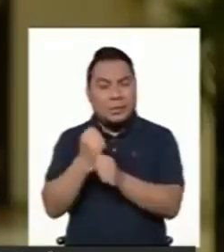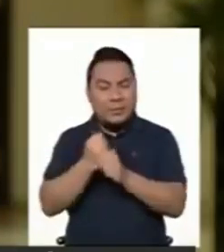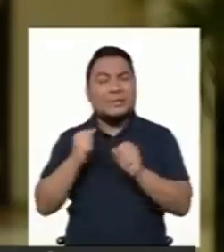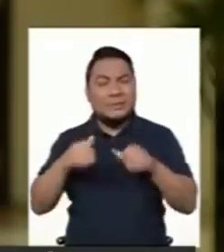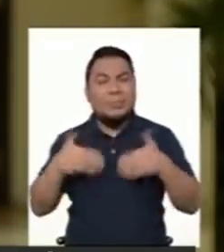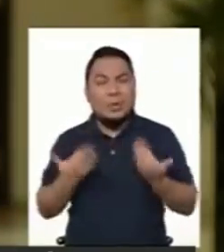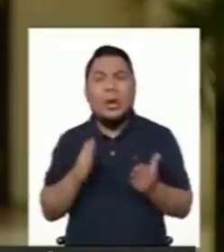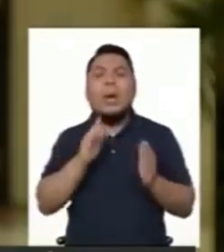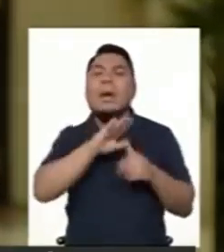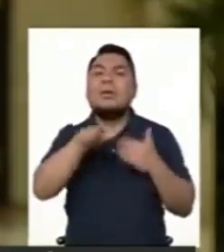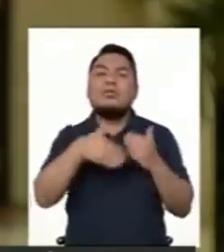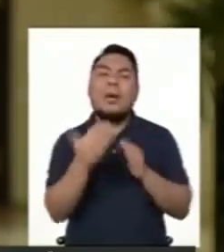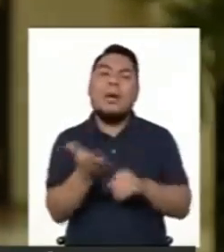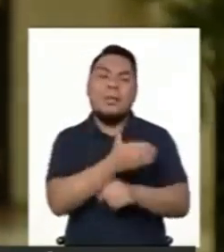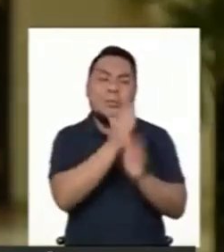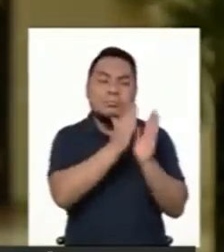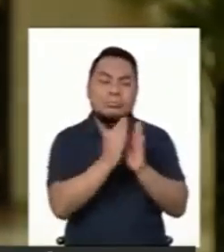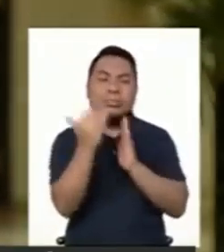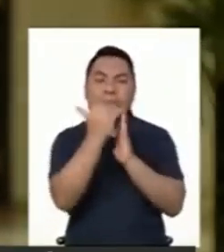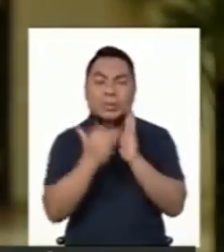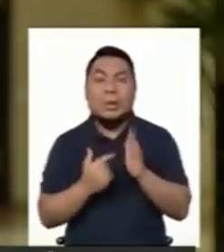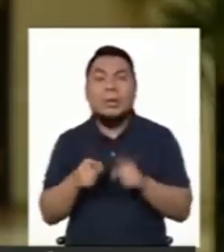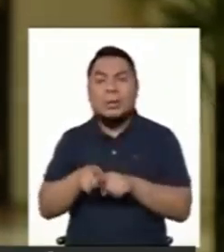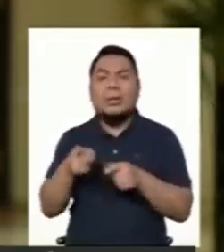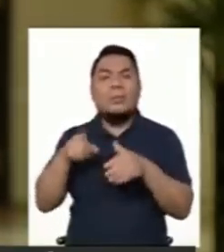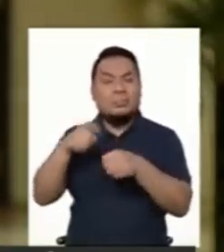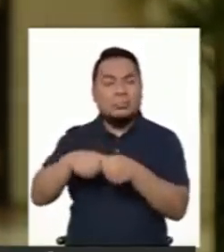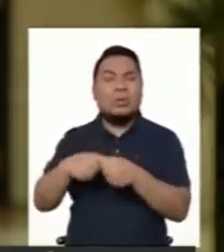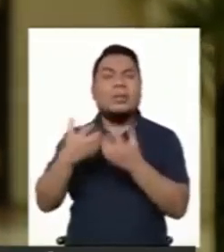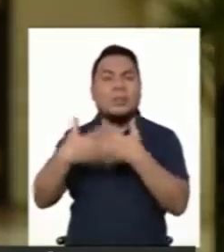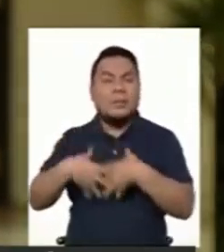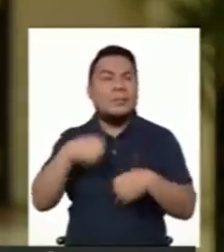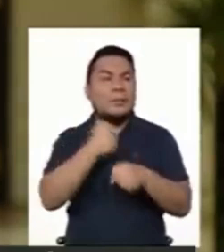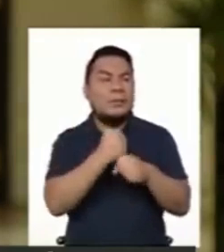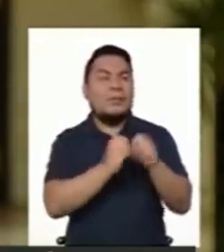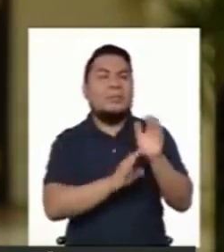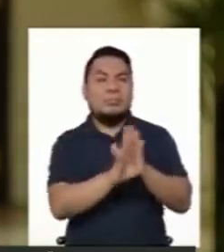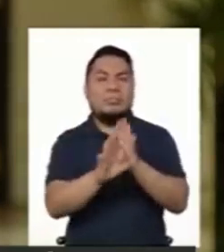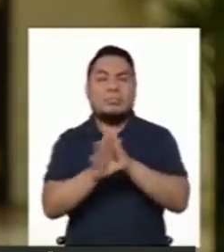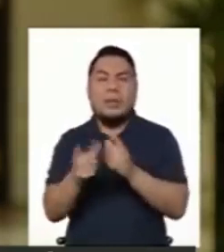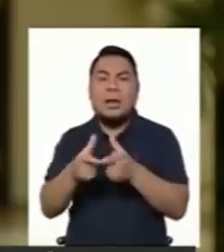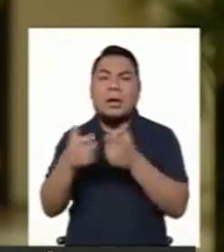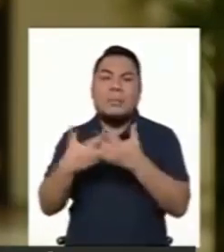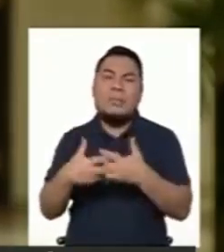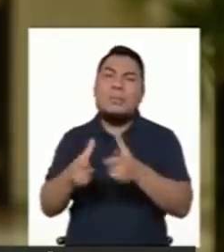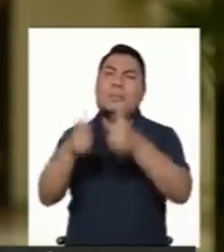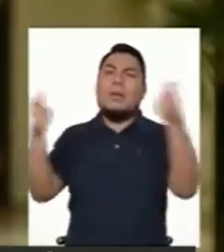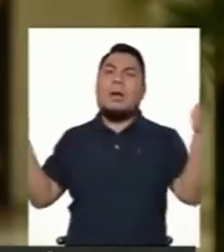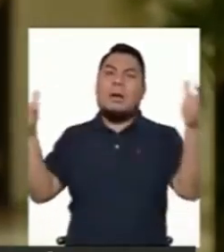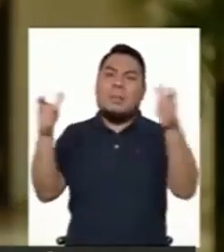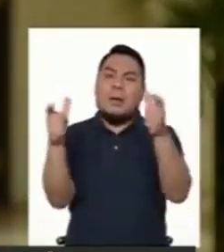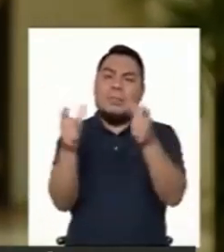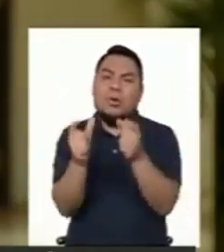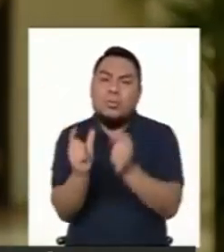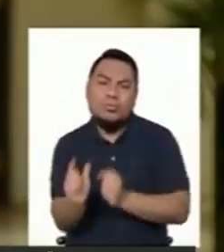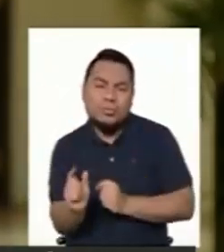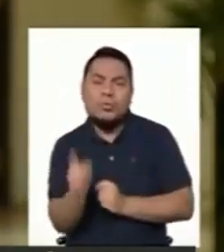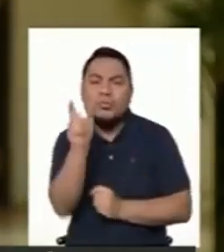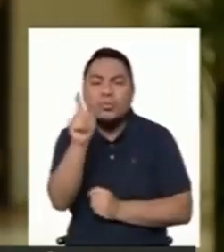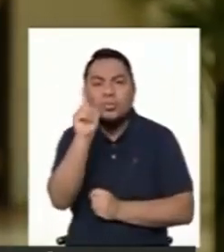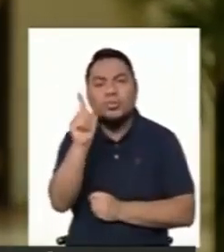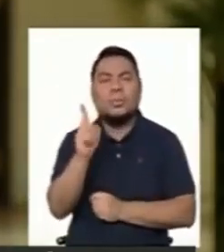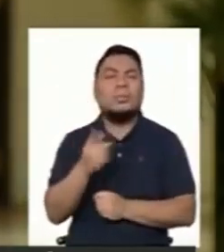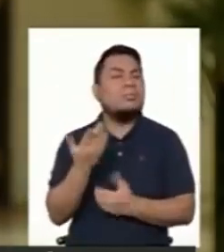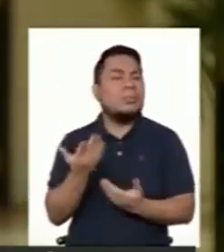se generen los ingresos para los trabajadores, para la empresa micro, pequeña, mediana, pero